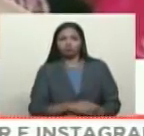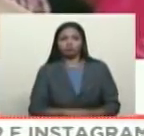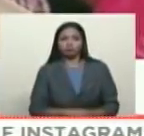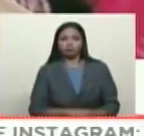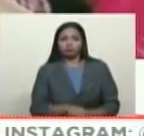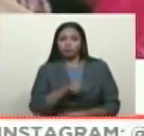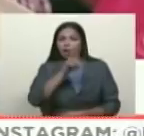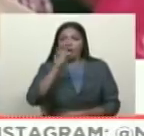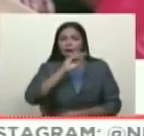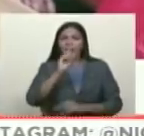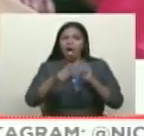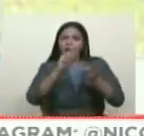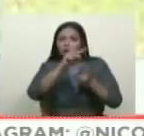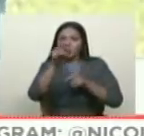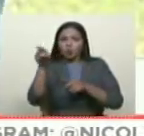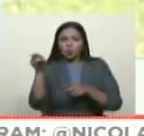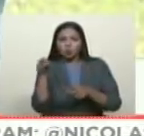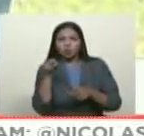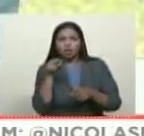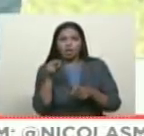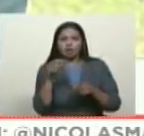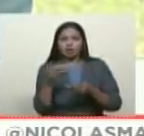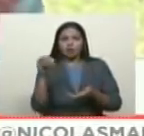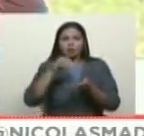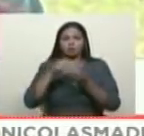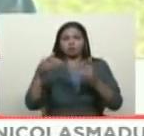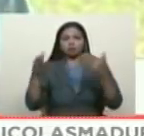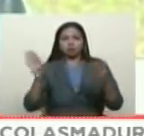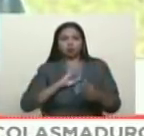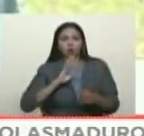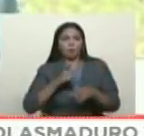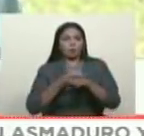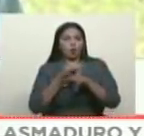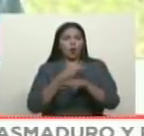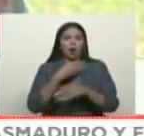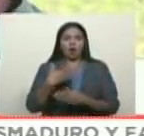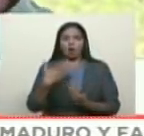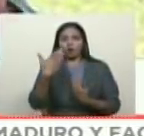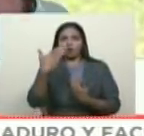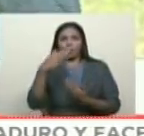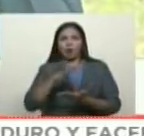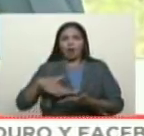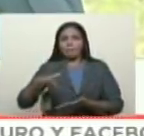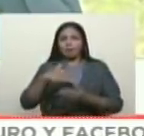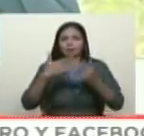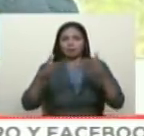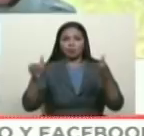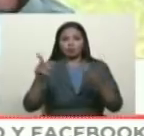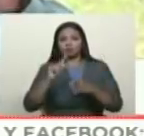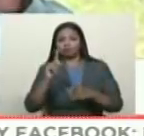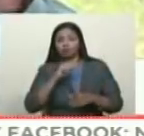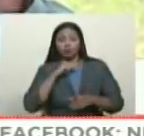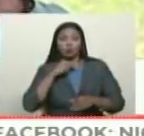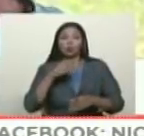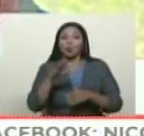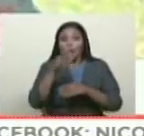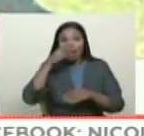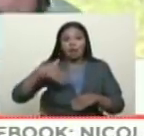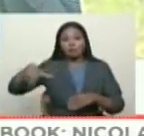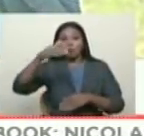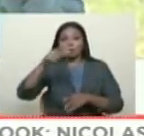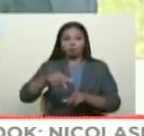¿Alguno de ustedes se autoproclamó en una plaza pública? Los puso el pueblo con votos,